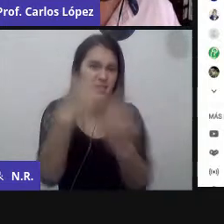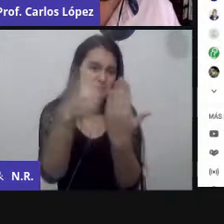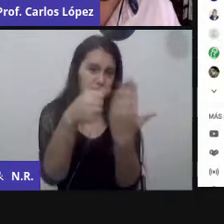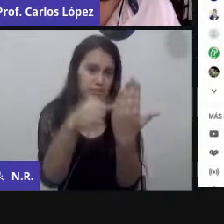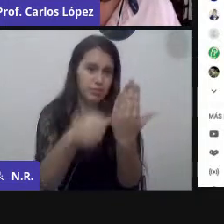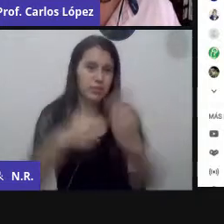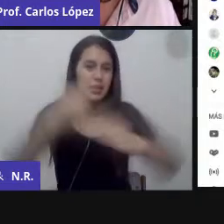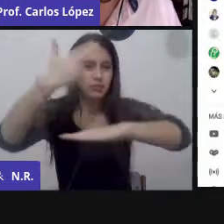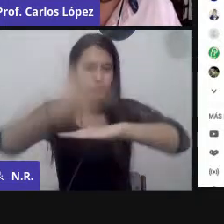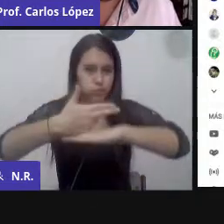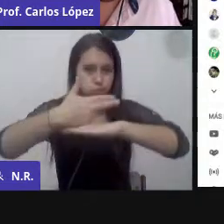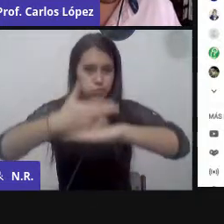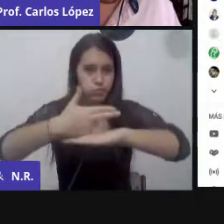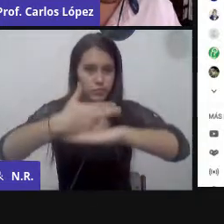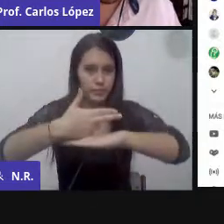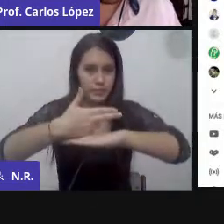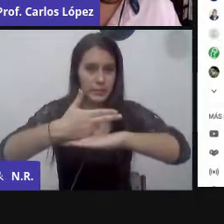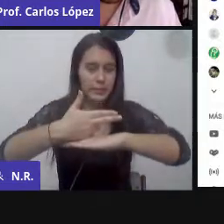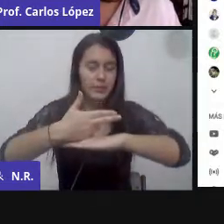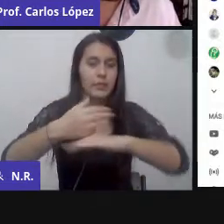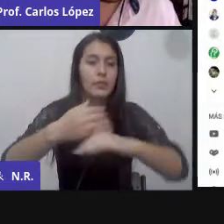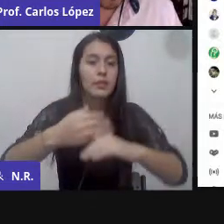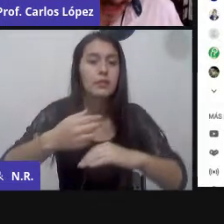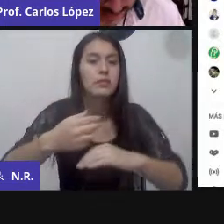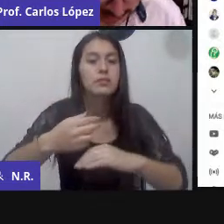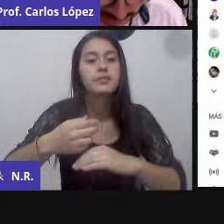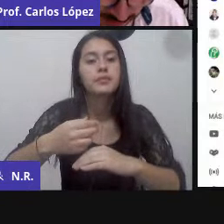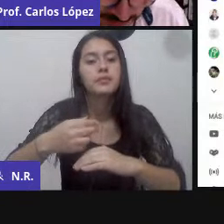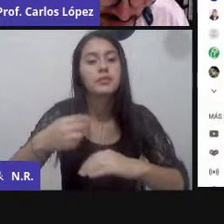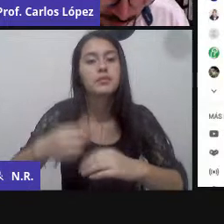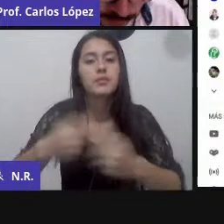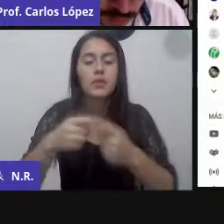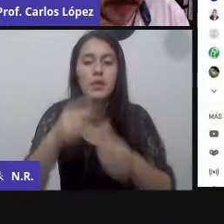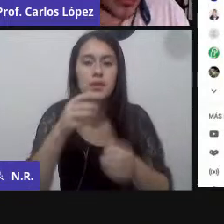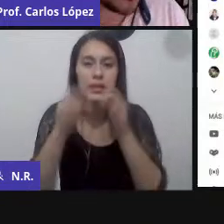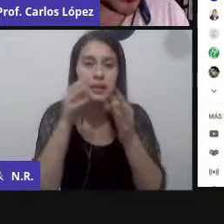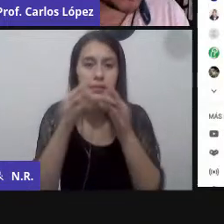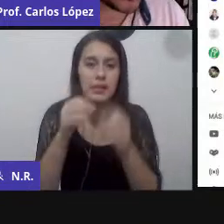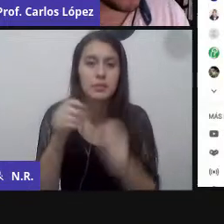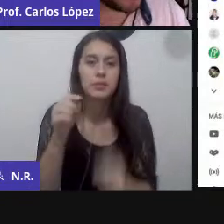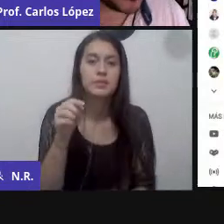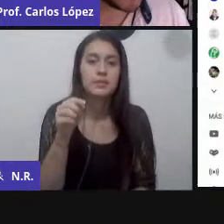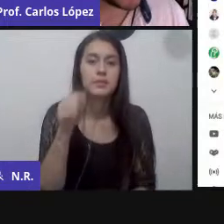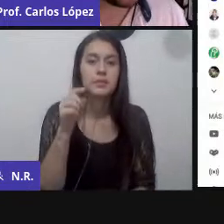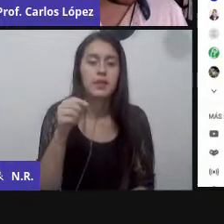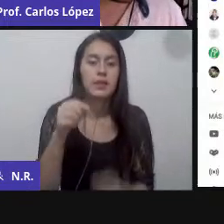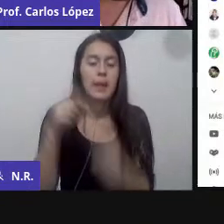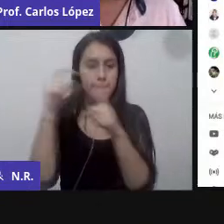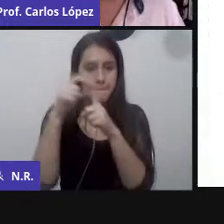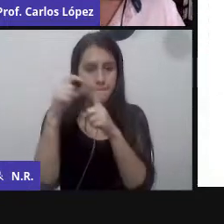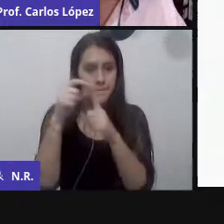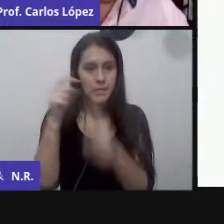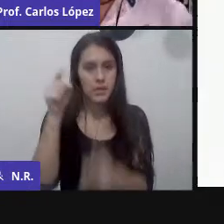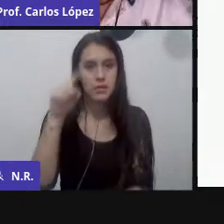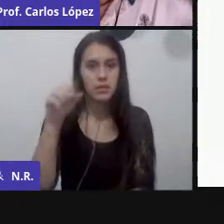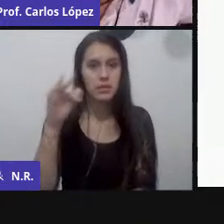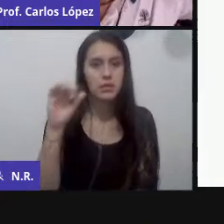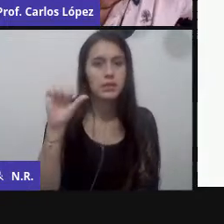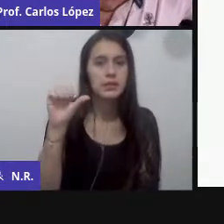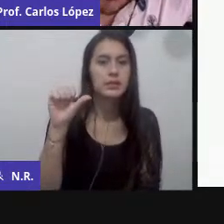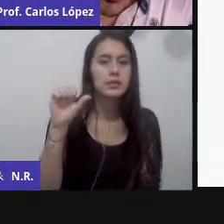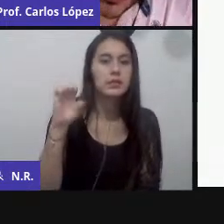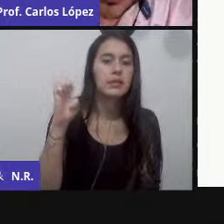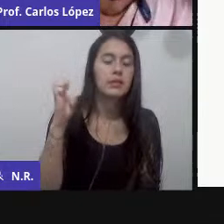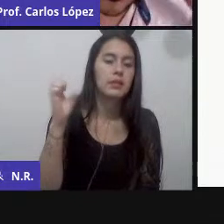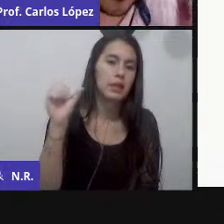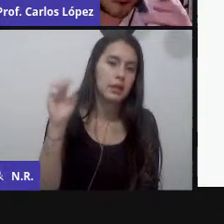streaming. ¿Sí? Entonces, aquí nos metemos a StreamYard.com. Mira, StreamYard.com. Si es la primera vez